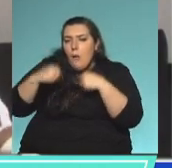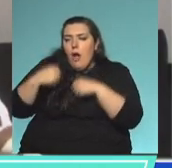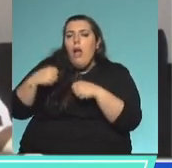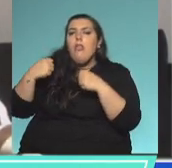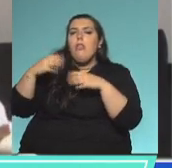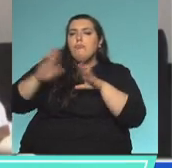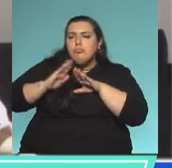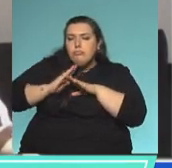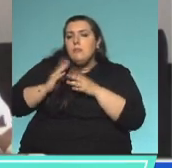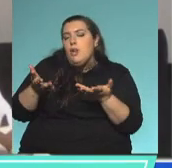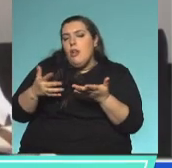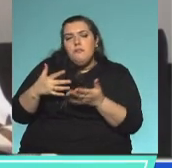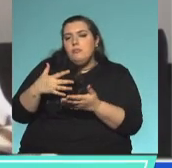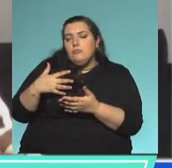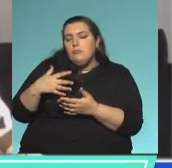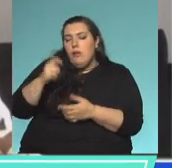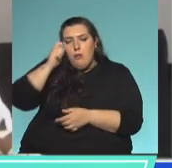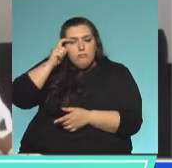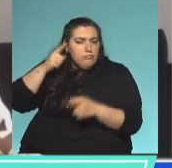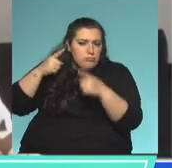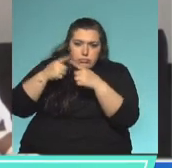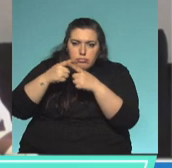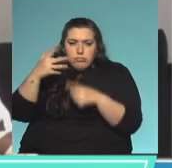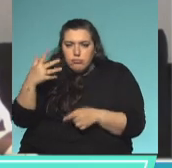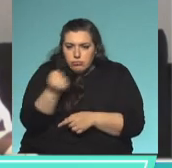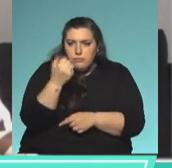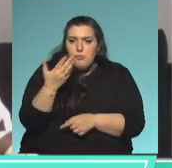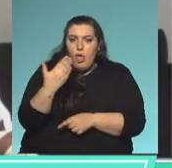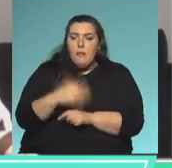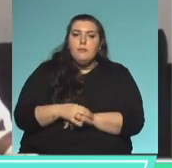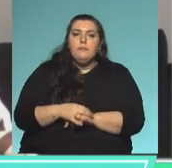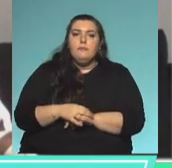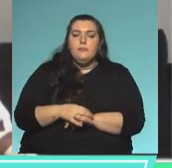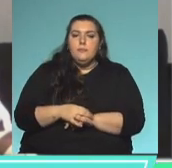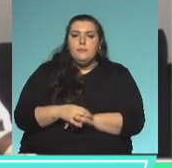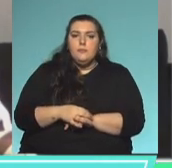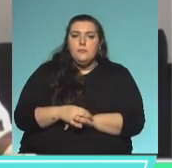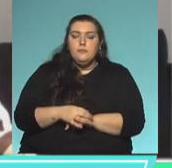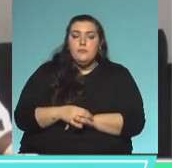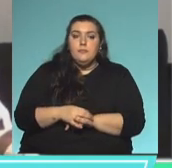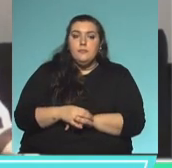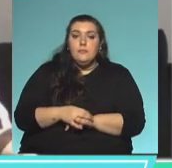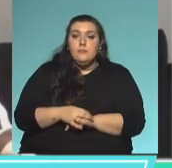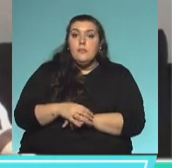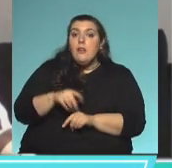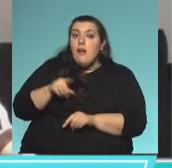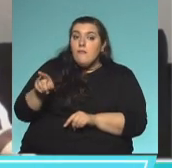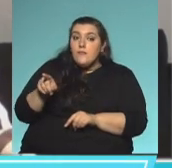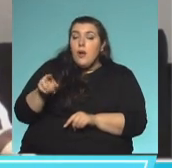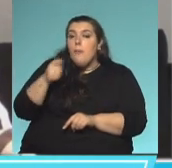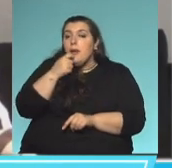vamos a llegar. ¿Te desvela, pensás, te ilusionás como cualquier deportista con la selección argentina,